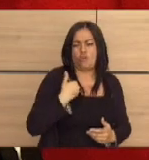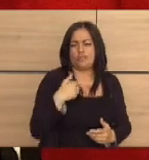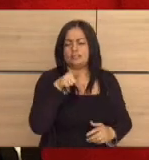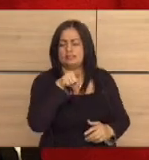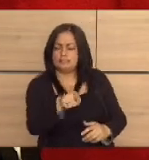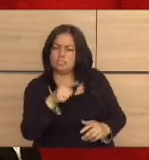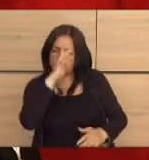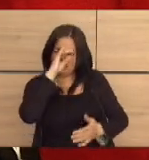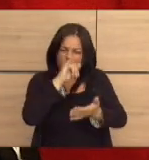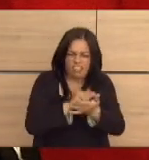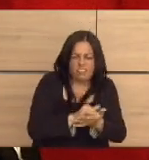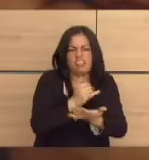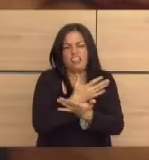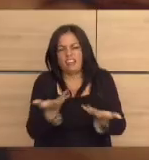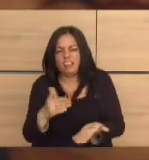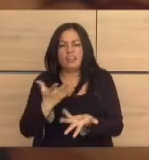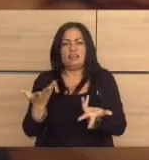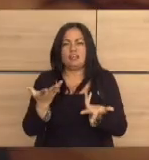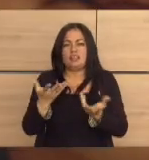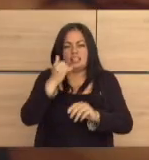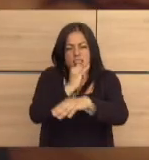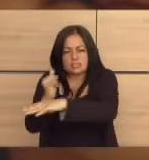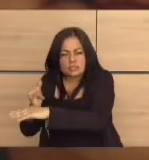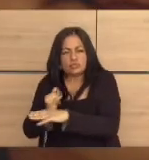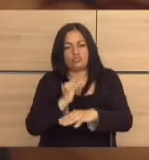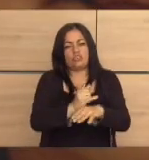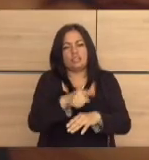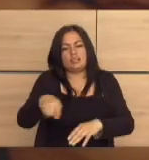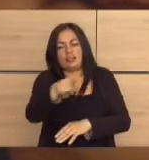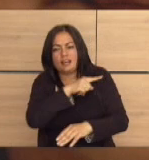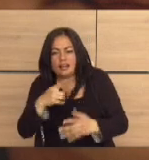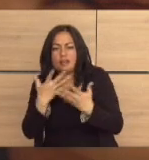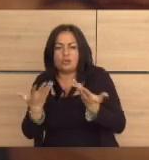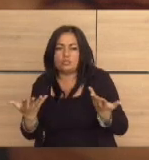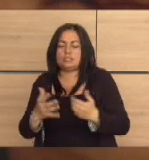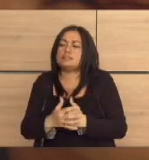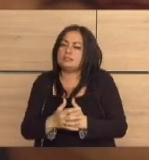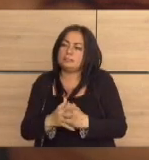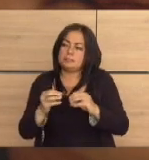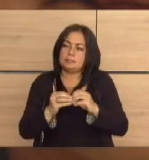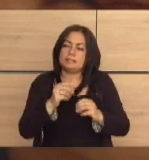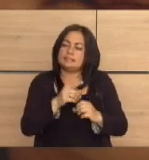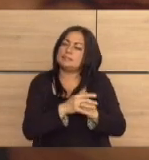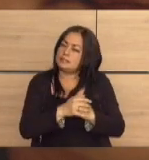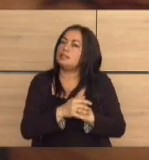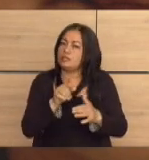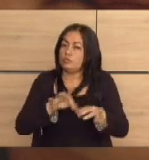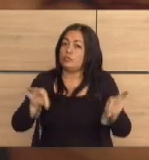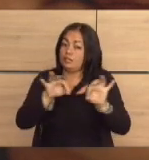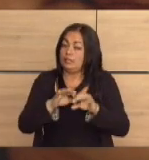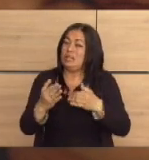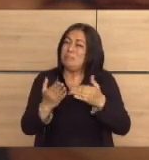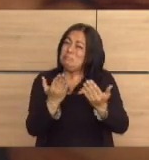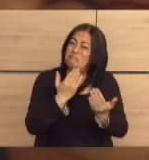sus creencias o de la credibilidad sobre las instituciones, el Congreso Nacional, las Cortes, pues deja ver que es una confianza